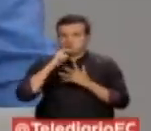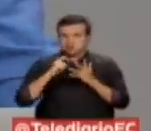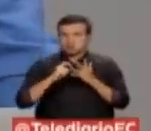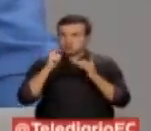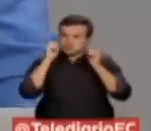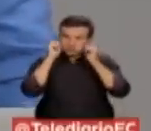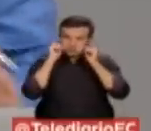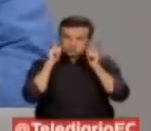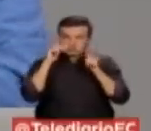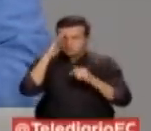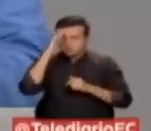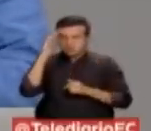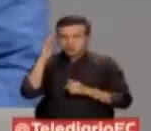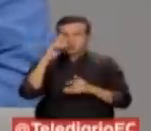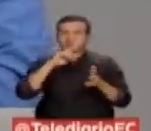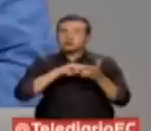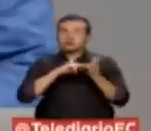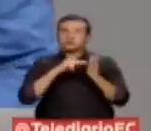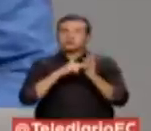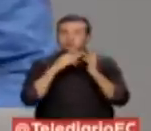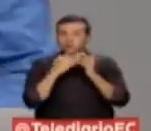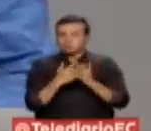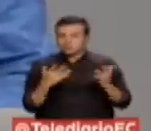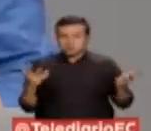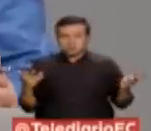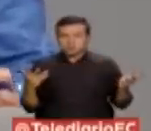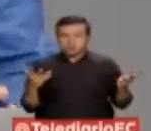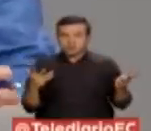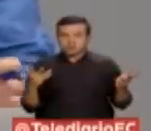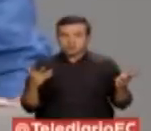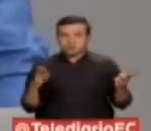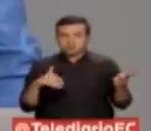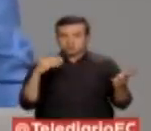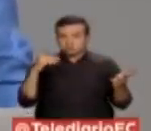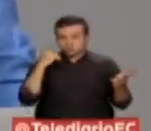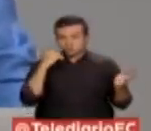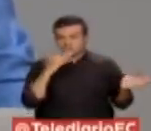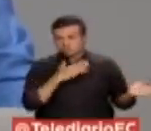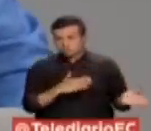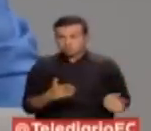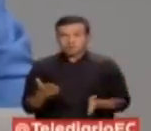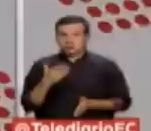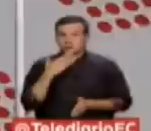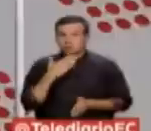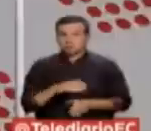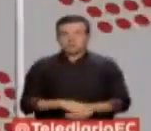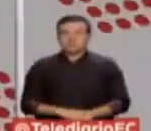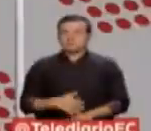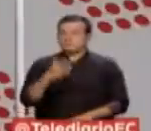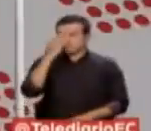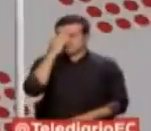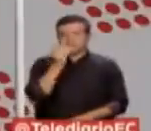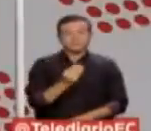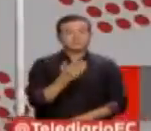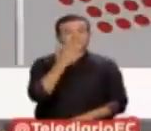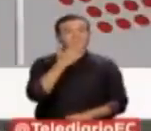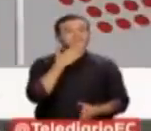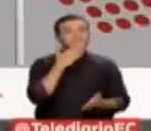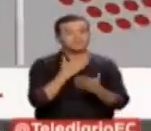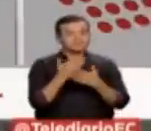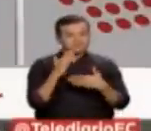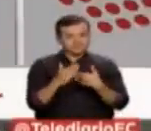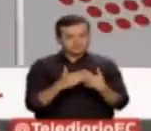presencia policial Qué significará esto en los próximas horas y días Buen día Buenos días Eduardo Muchas gracias por la